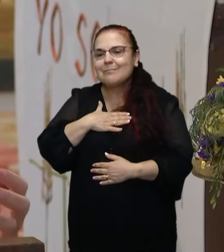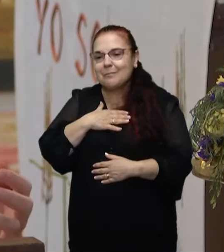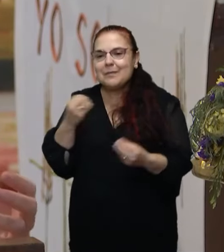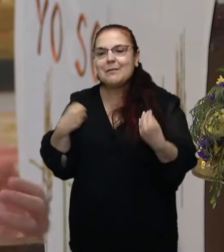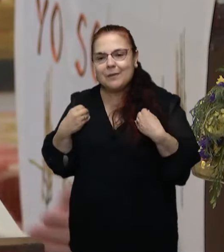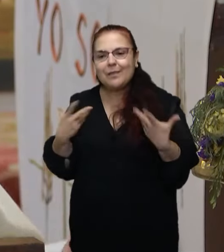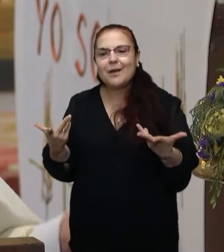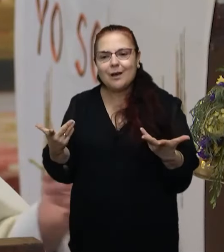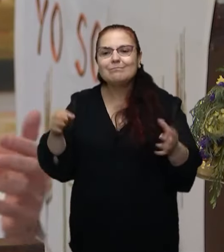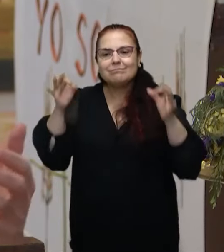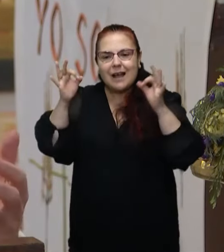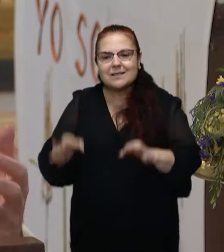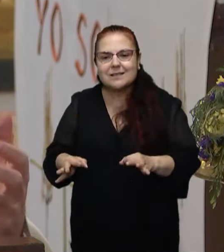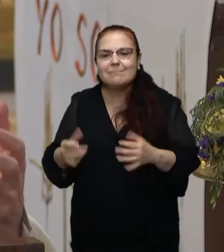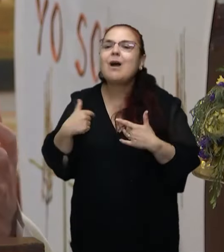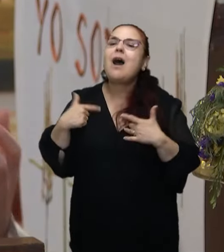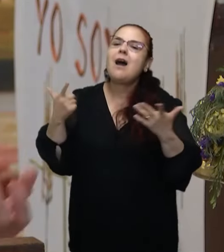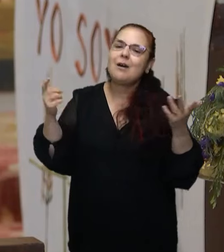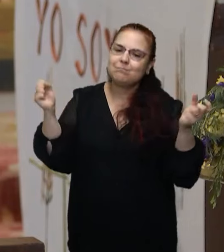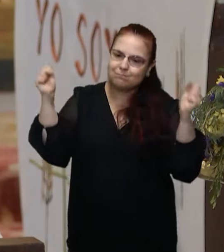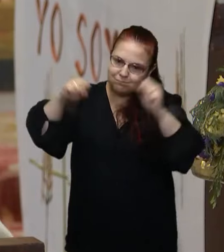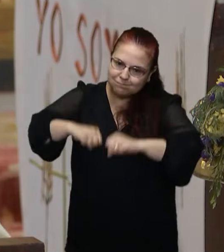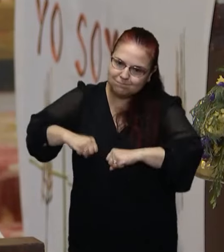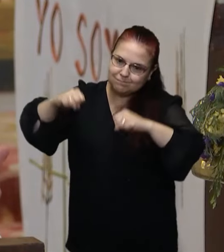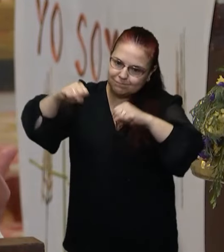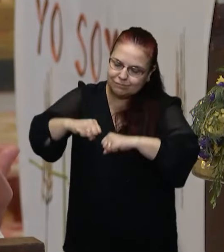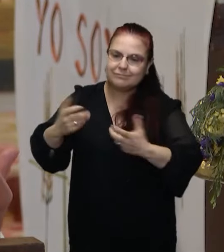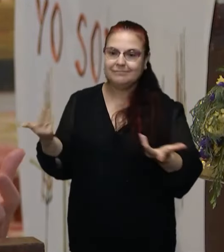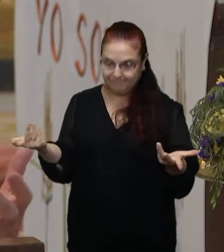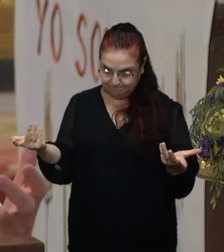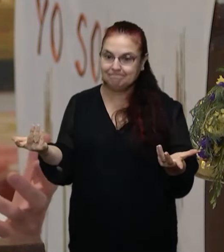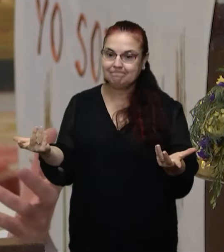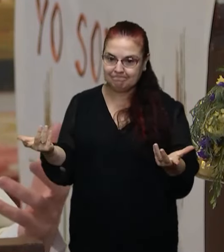Dios, y sacarle el máximo partido,